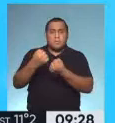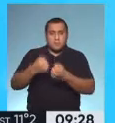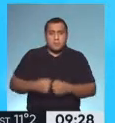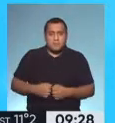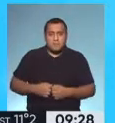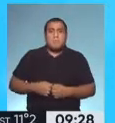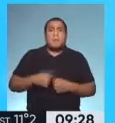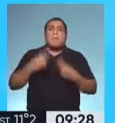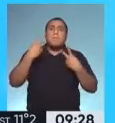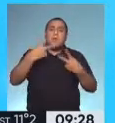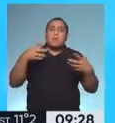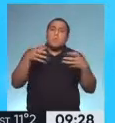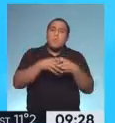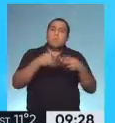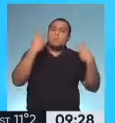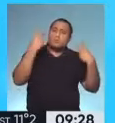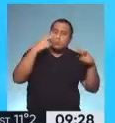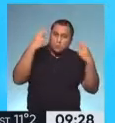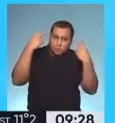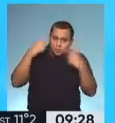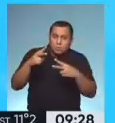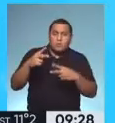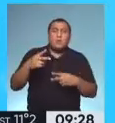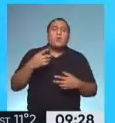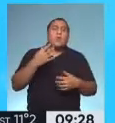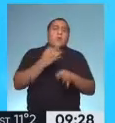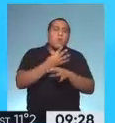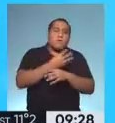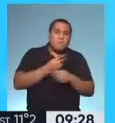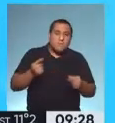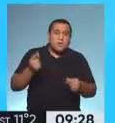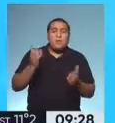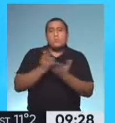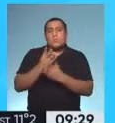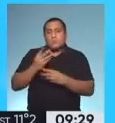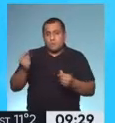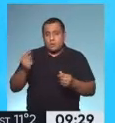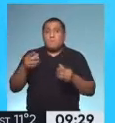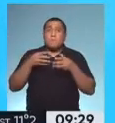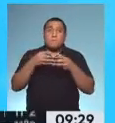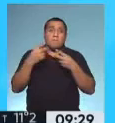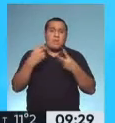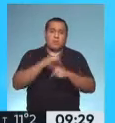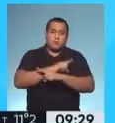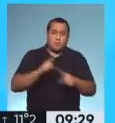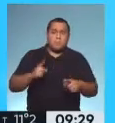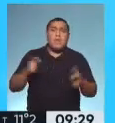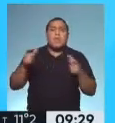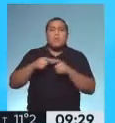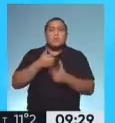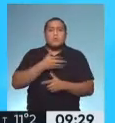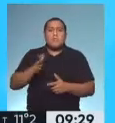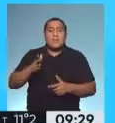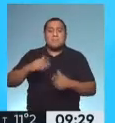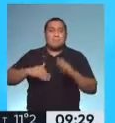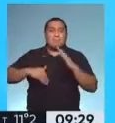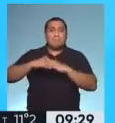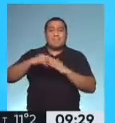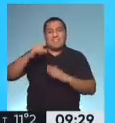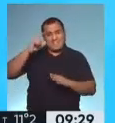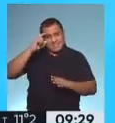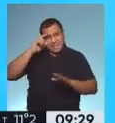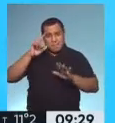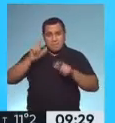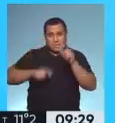los viajes grupales turísticos de fin de curso y de estudio las reuniones sociales de más de 10 personas la asistencia